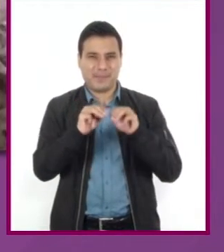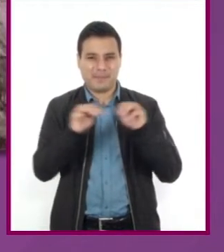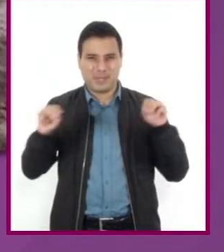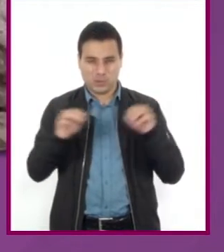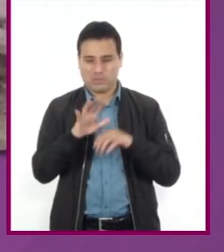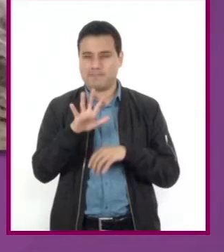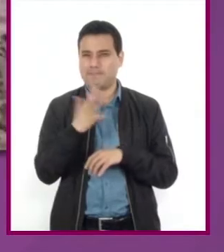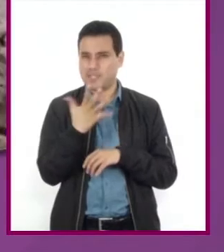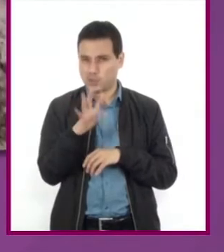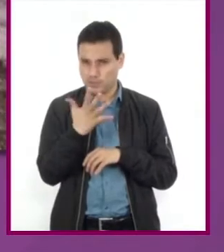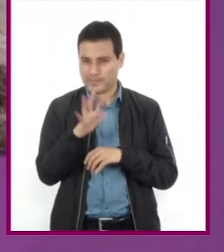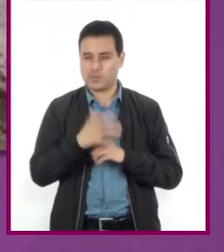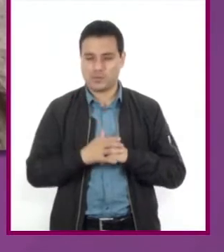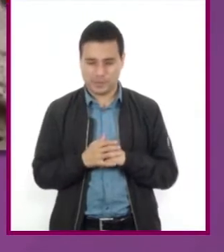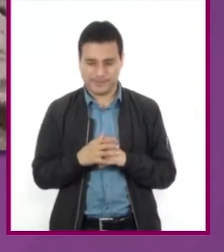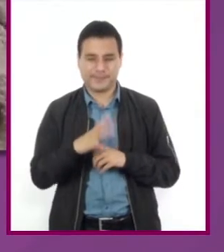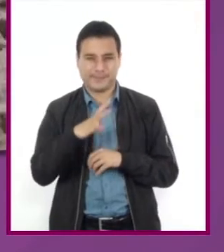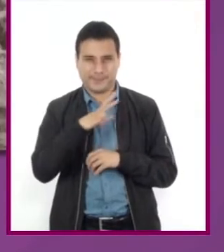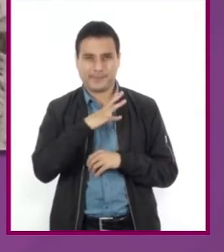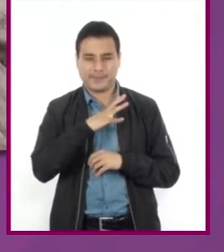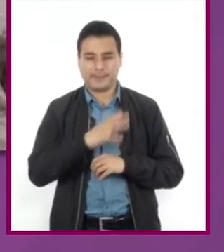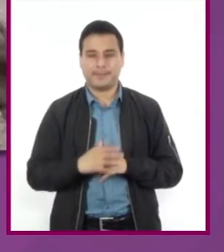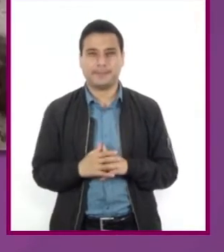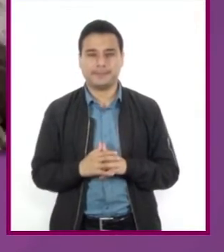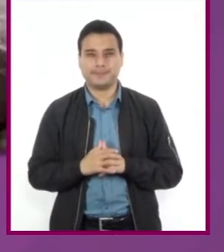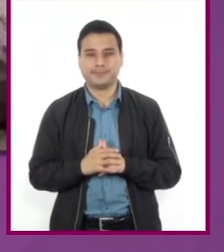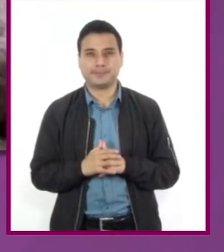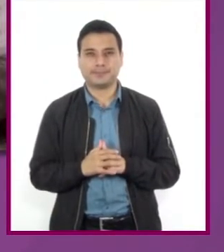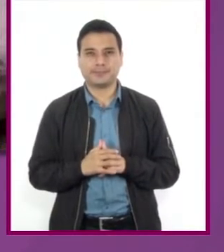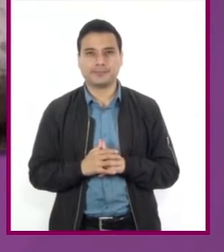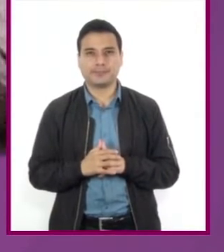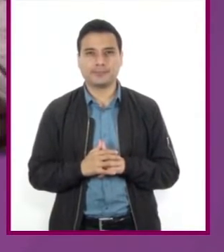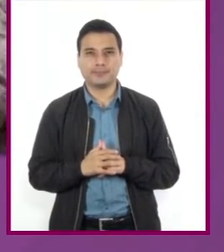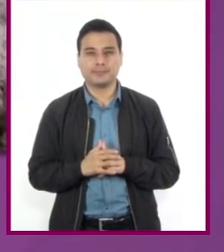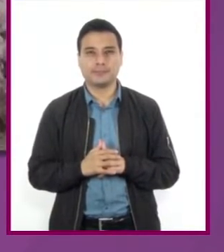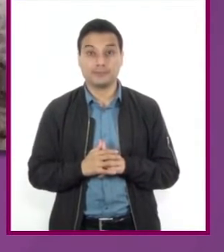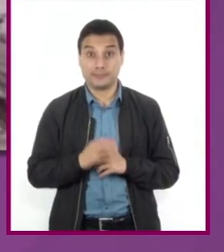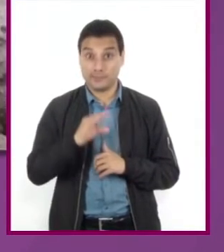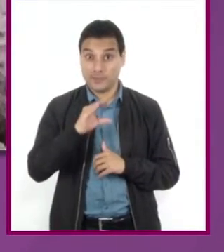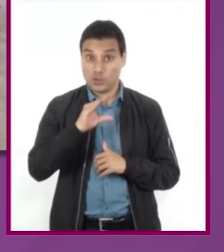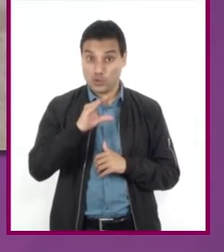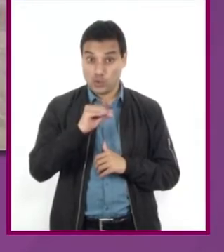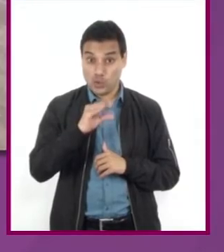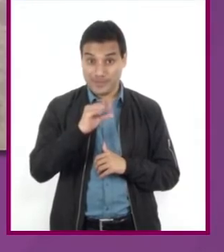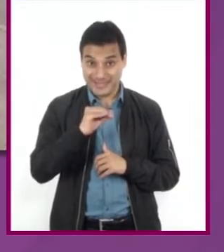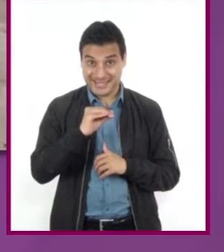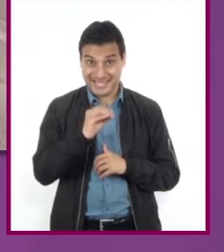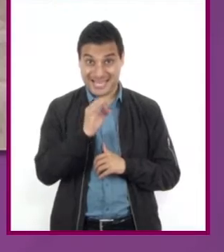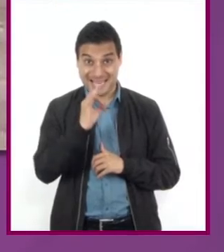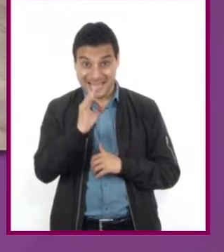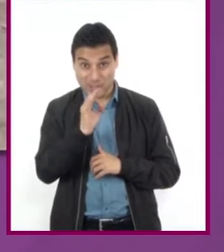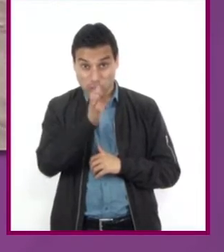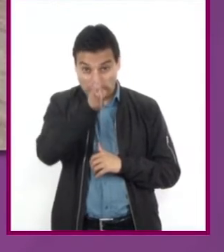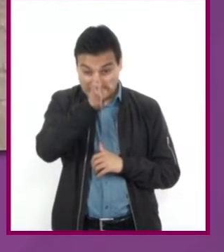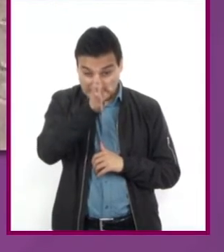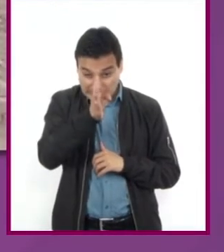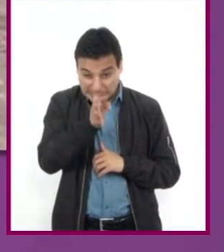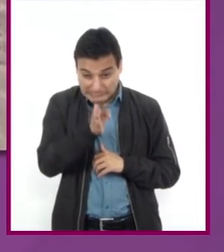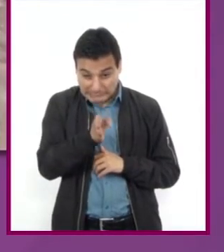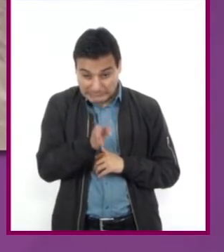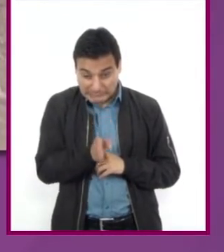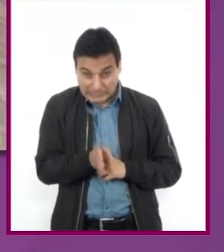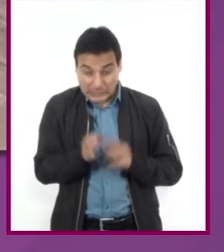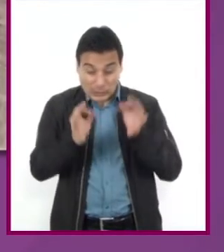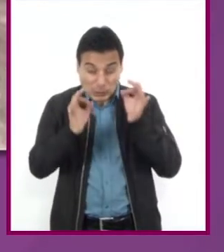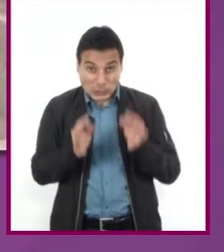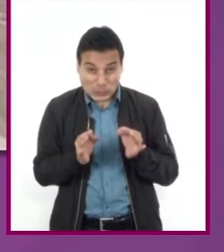interrupción en las capas horizontales. Al tener casi 90 grados esos cortes, esto